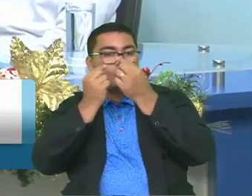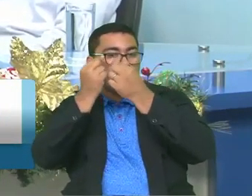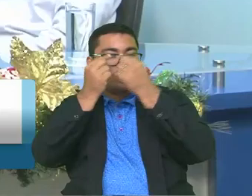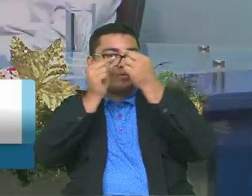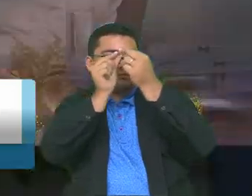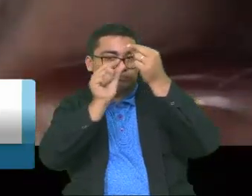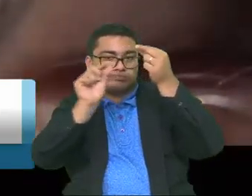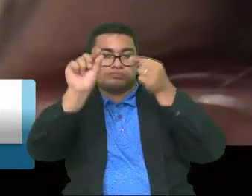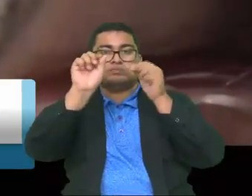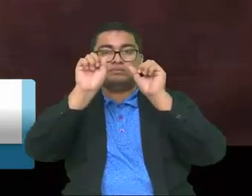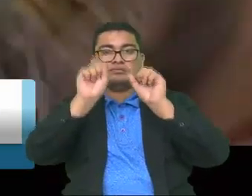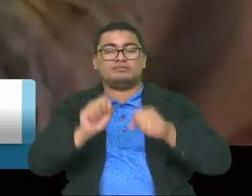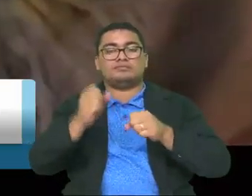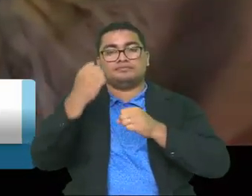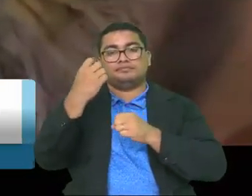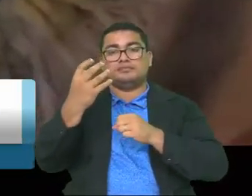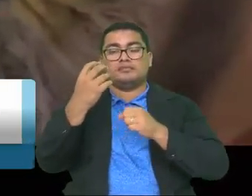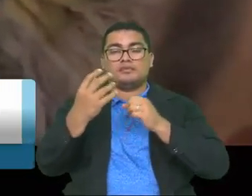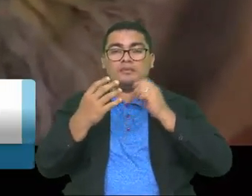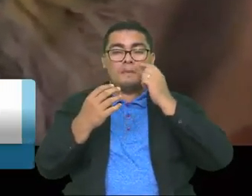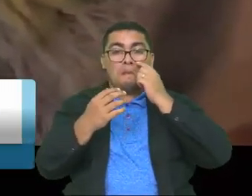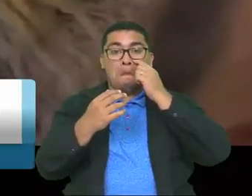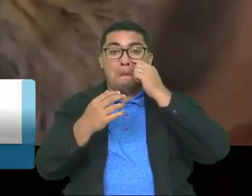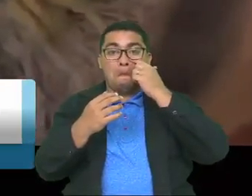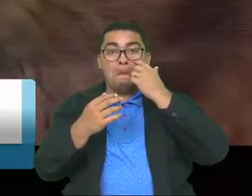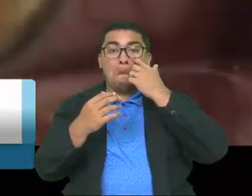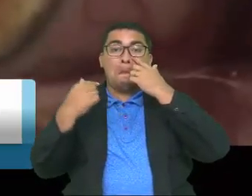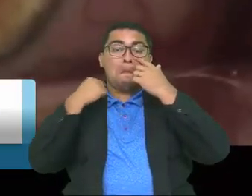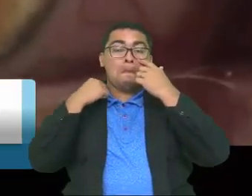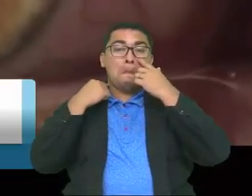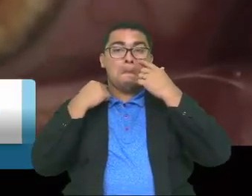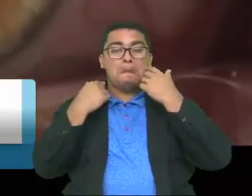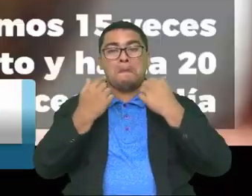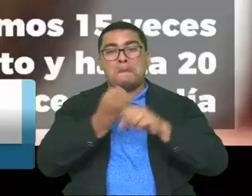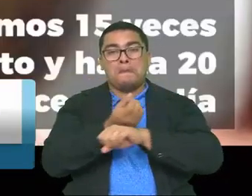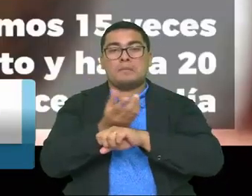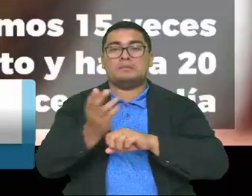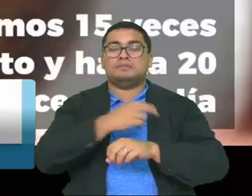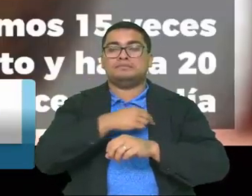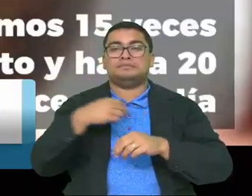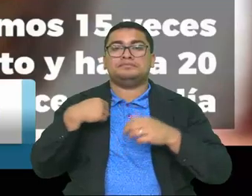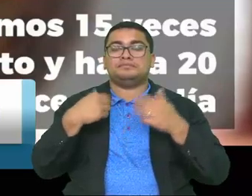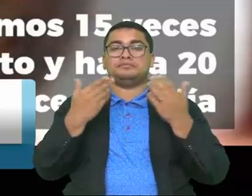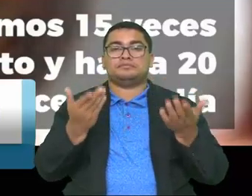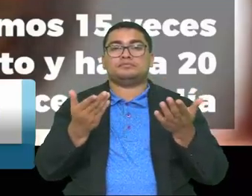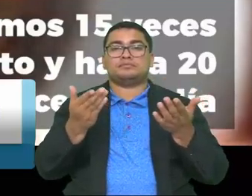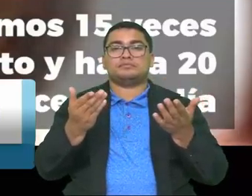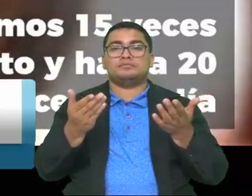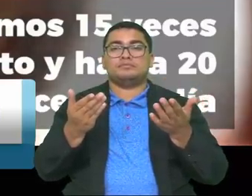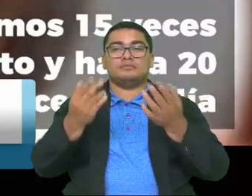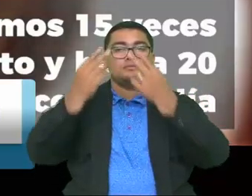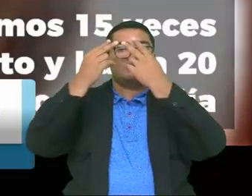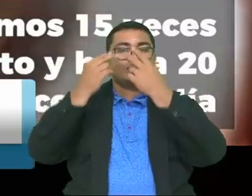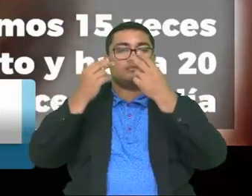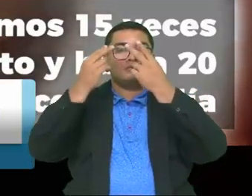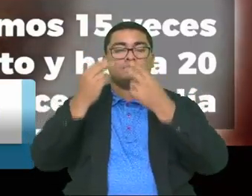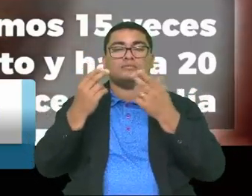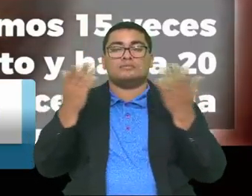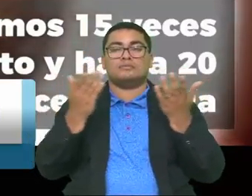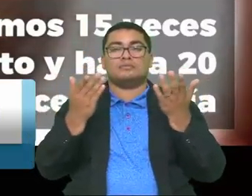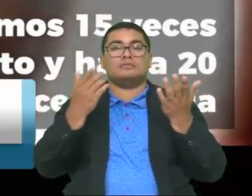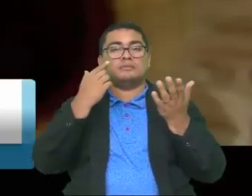masa intracerebral que esté provocando alguna compresión a este nivel, y por la compresión que haya se